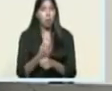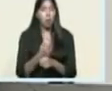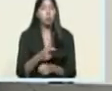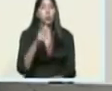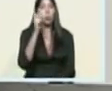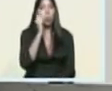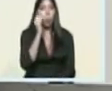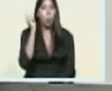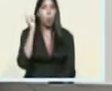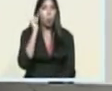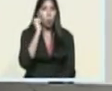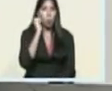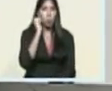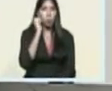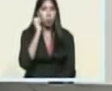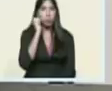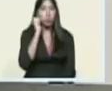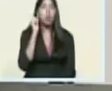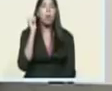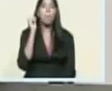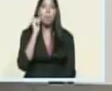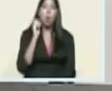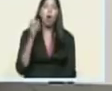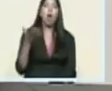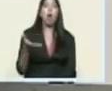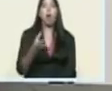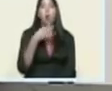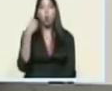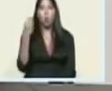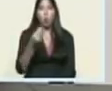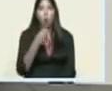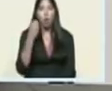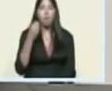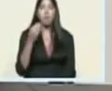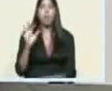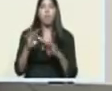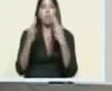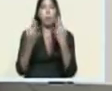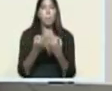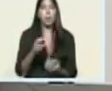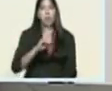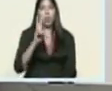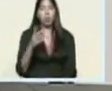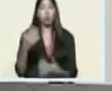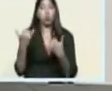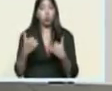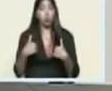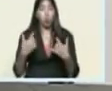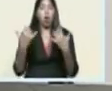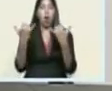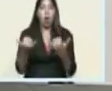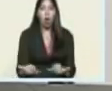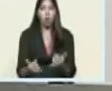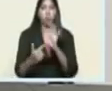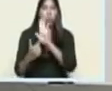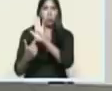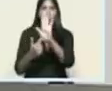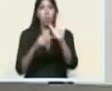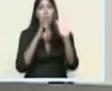las trabajadoras, de las mujeres, de la juventud y de la familia venezolana. Por eso procedo a anunciar